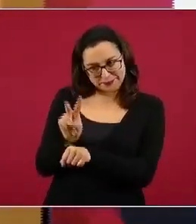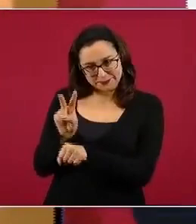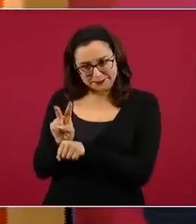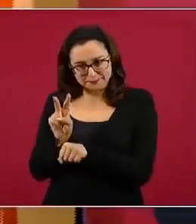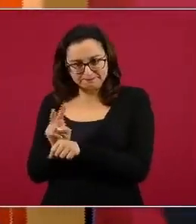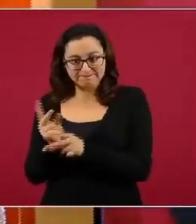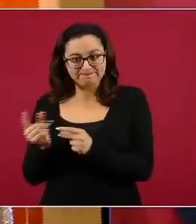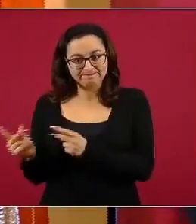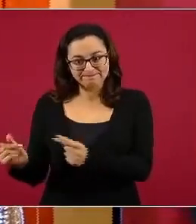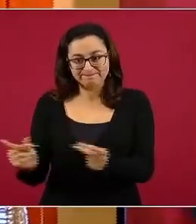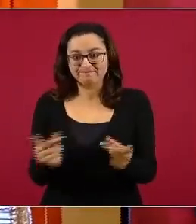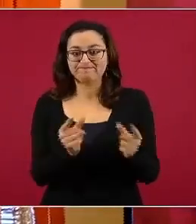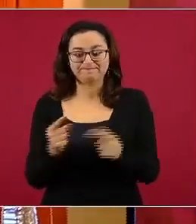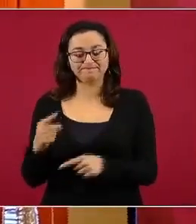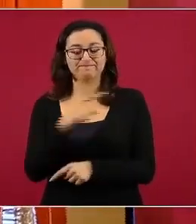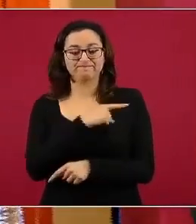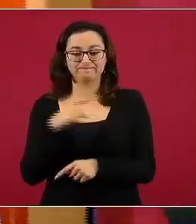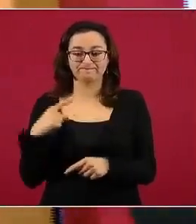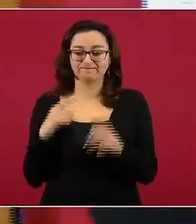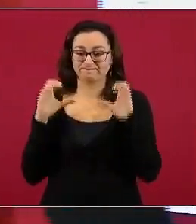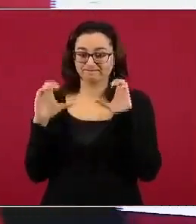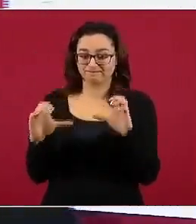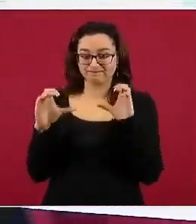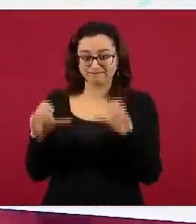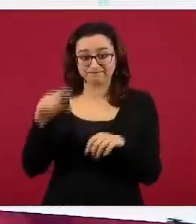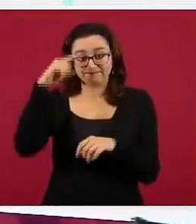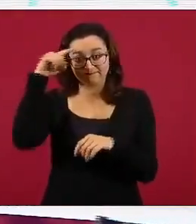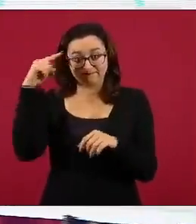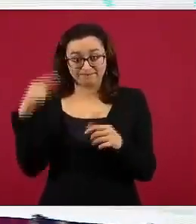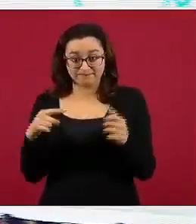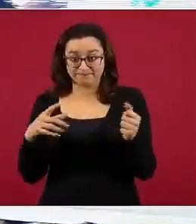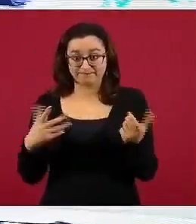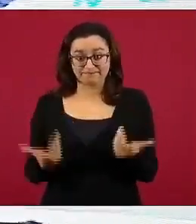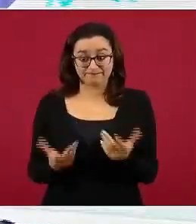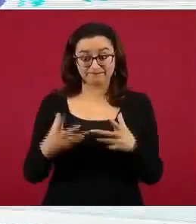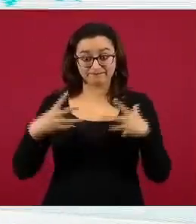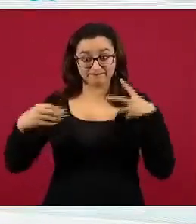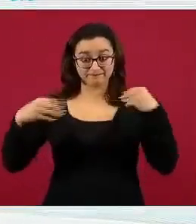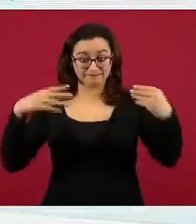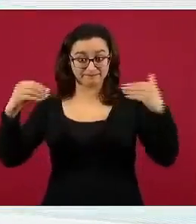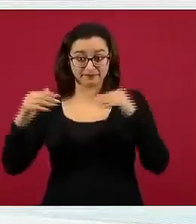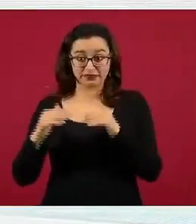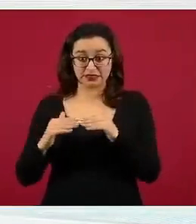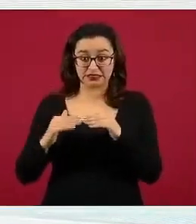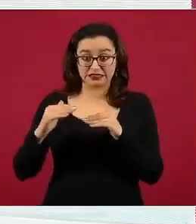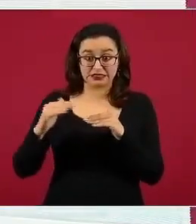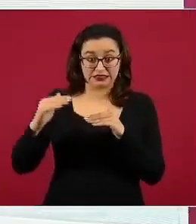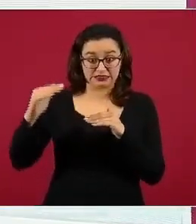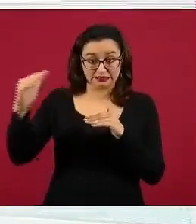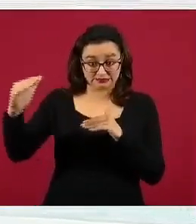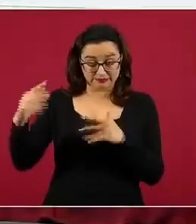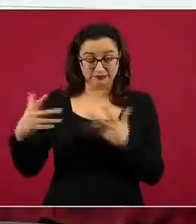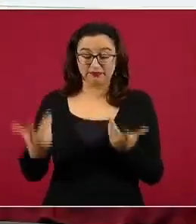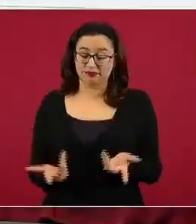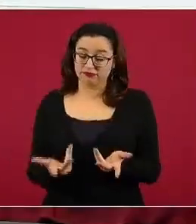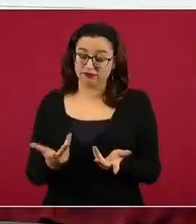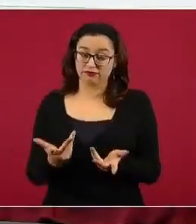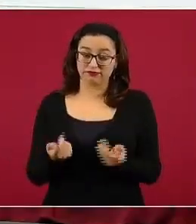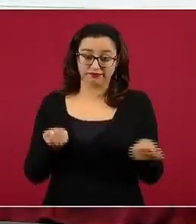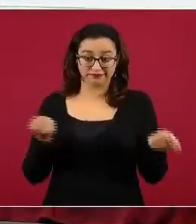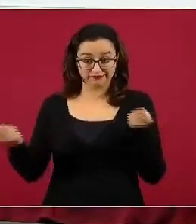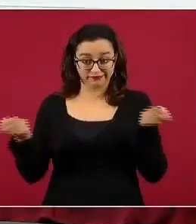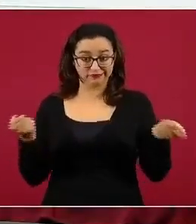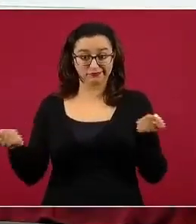haciendo acciones concretas para tratar de que este ascenso que se ve para las próximas semanas se pueda llegar